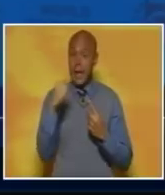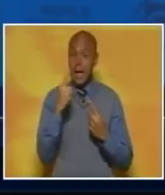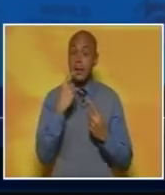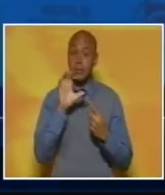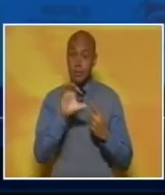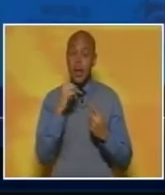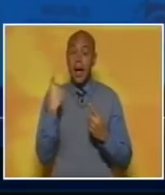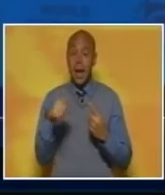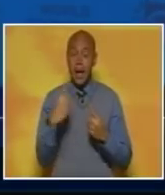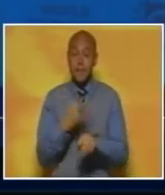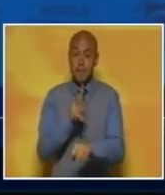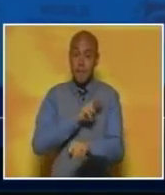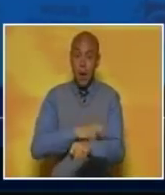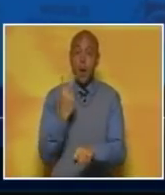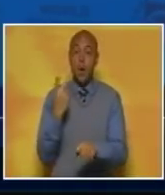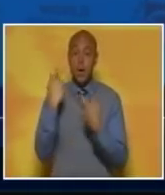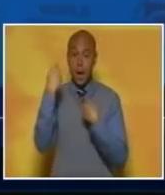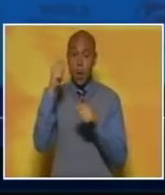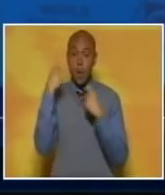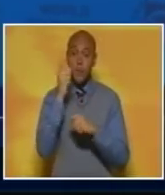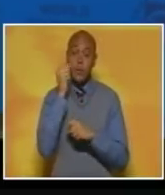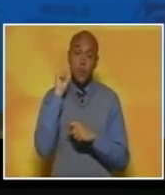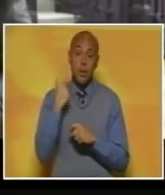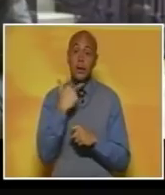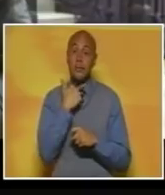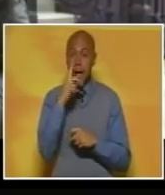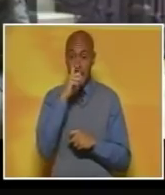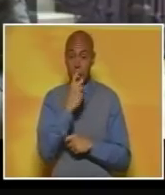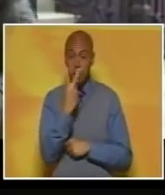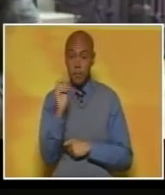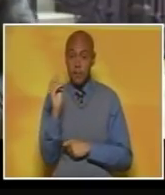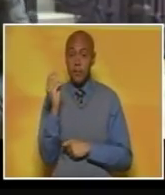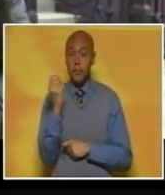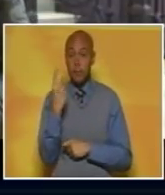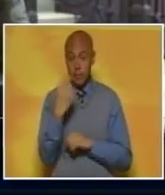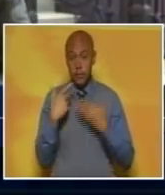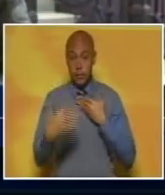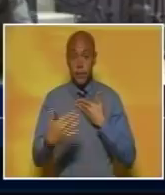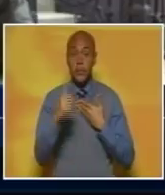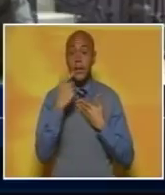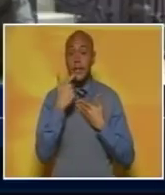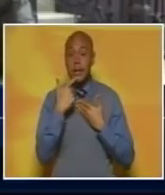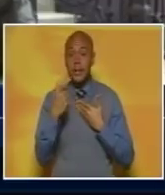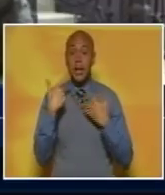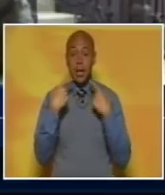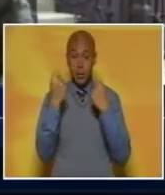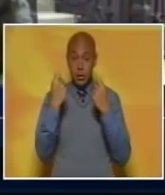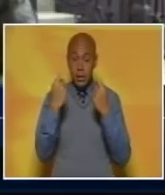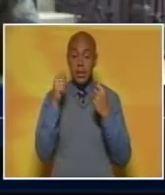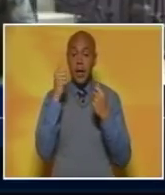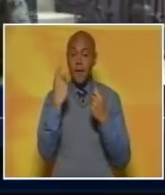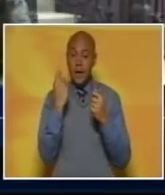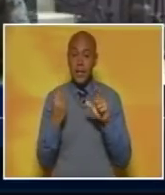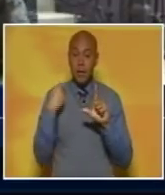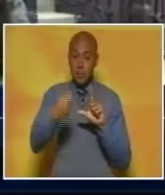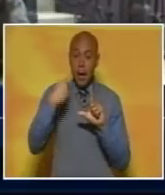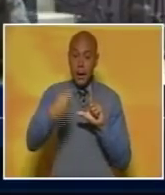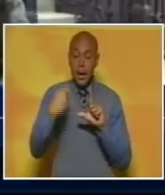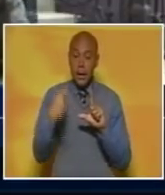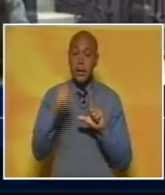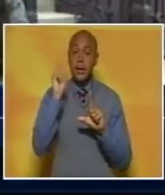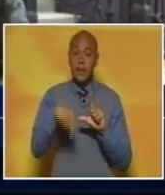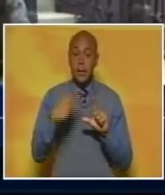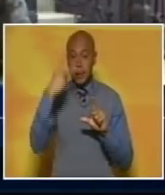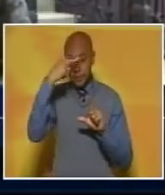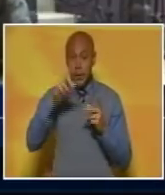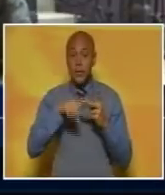en la economía mundial, ciertamente para 2019. Lo que el FMI llama la continua debilidad de la inversión en México y la tensión